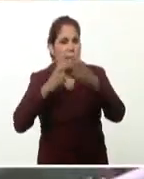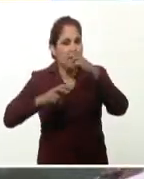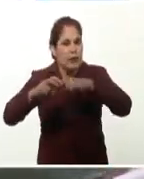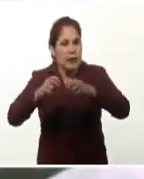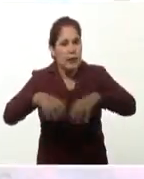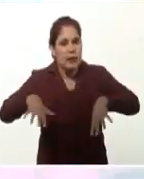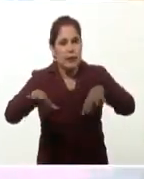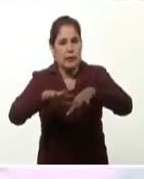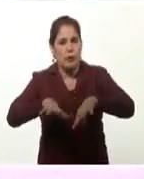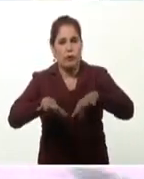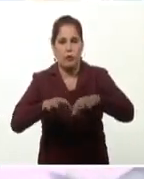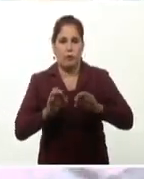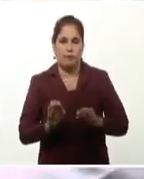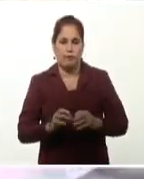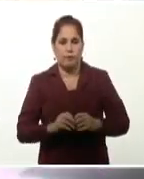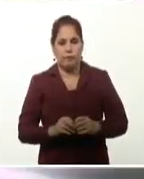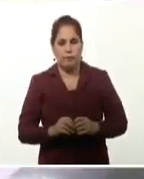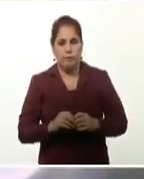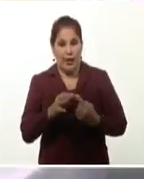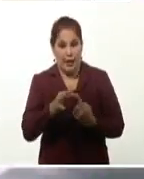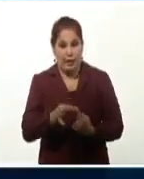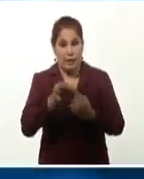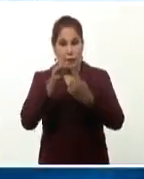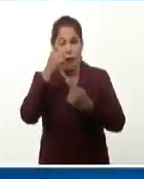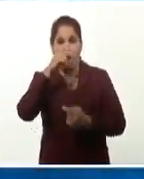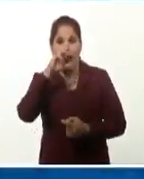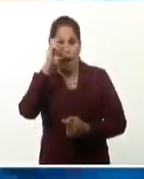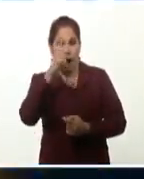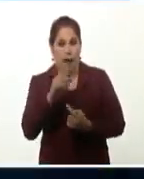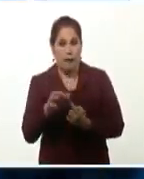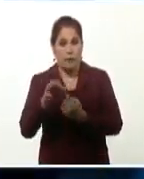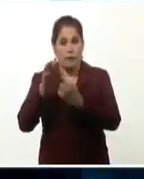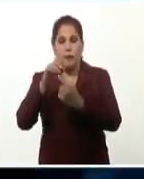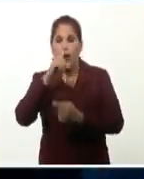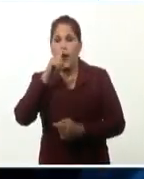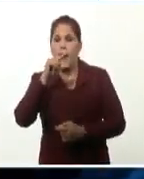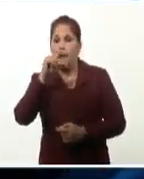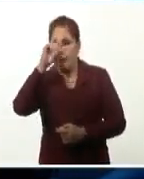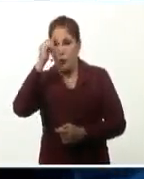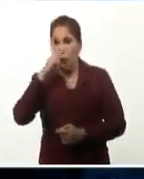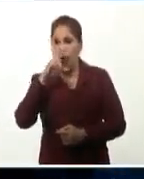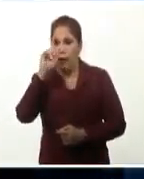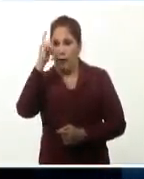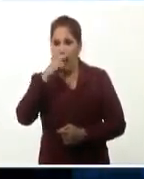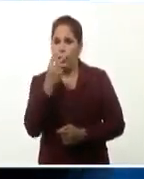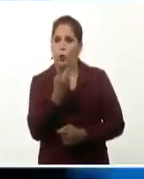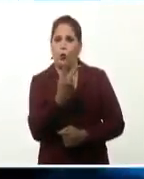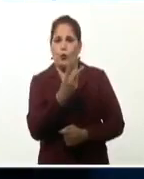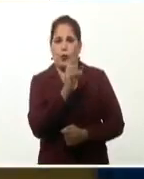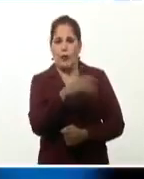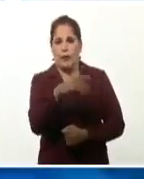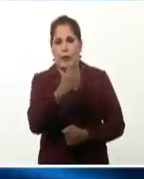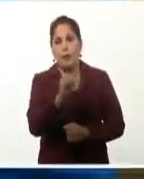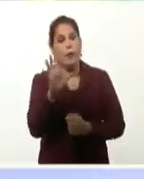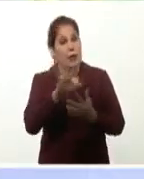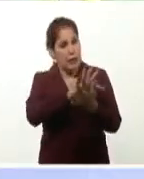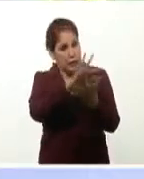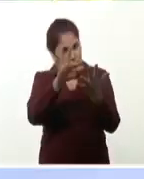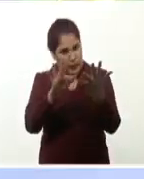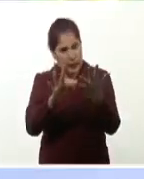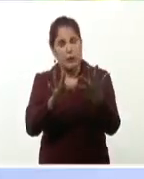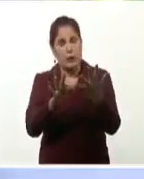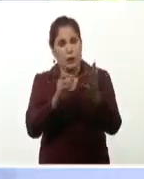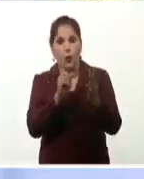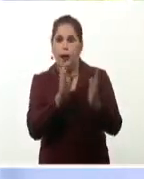situación de salud concreta. Específicamente, Abdala y Soberana han sido 2 ensayos que, como todo el resto de los 5 candidatos vacunales, han tenido su